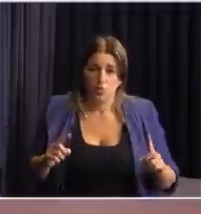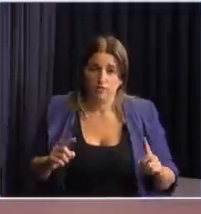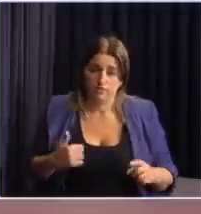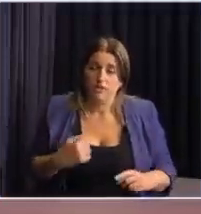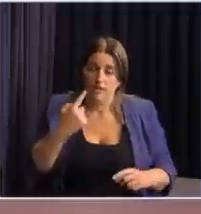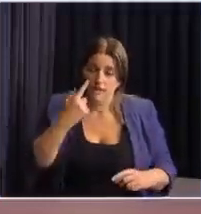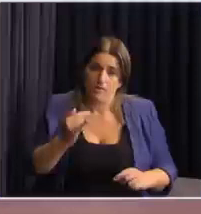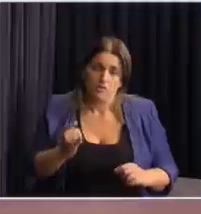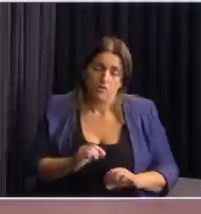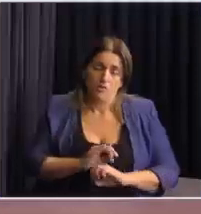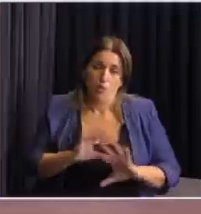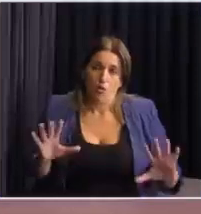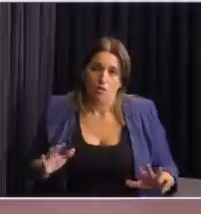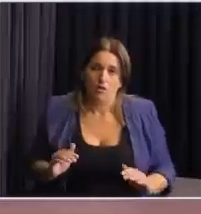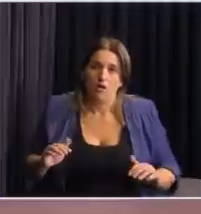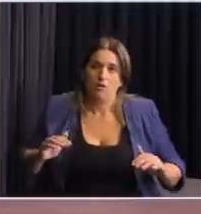notoria, y